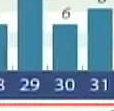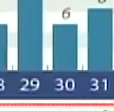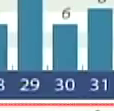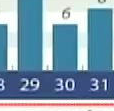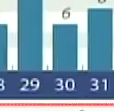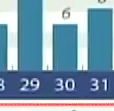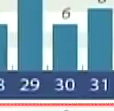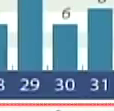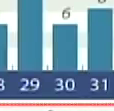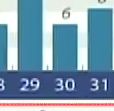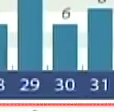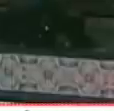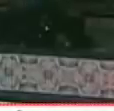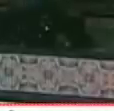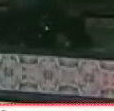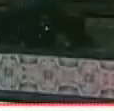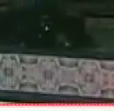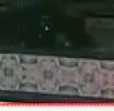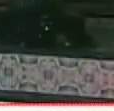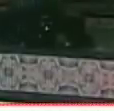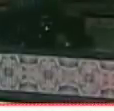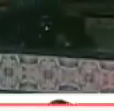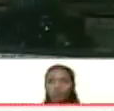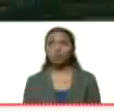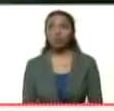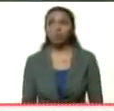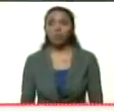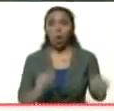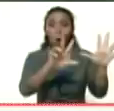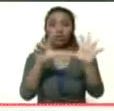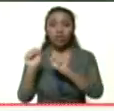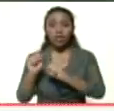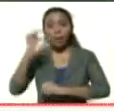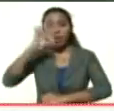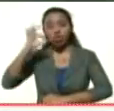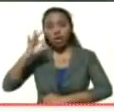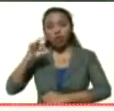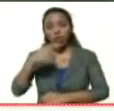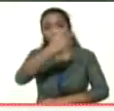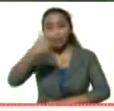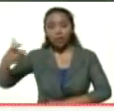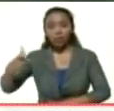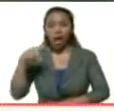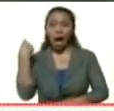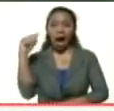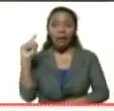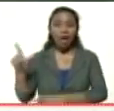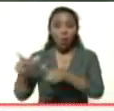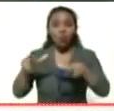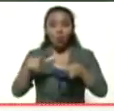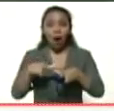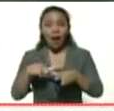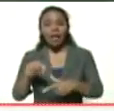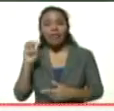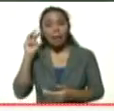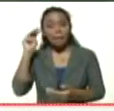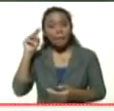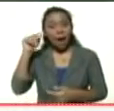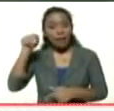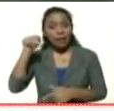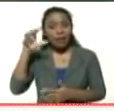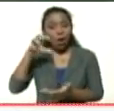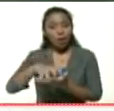144. El 80% de los casos está en las zonas metropolitanas de los